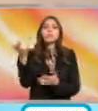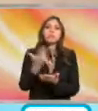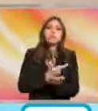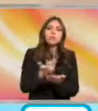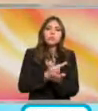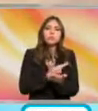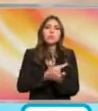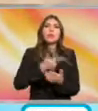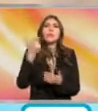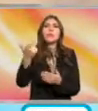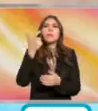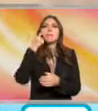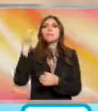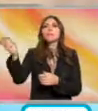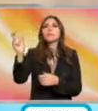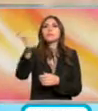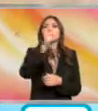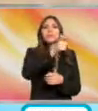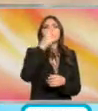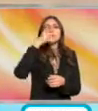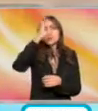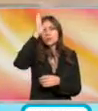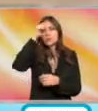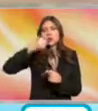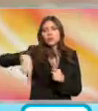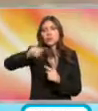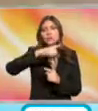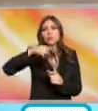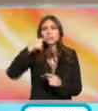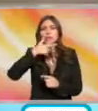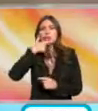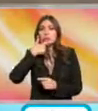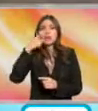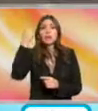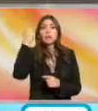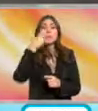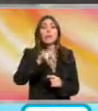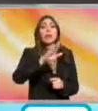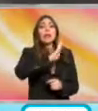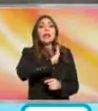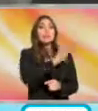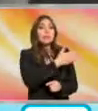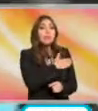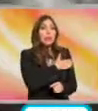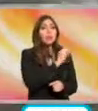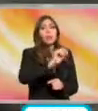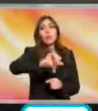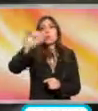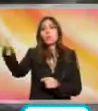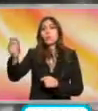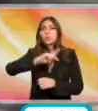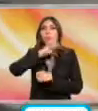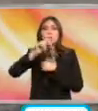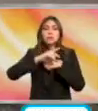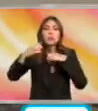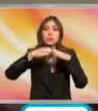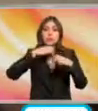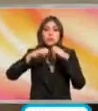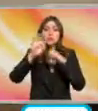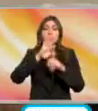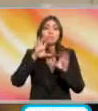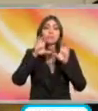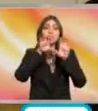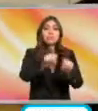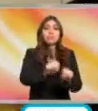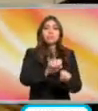les dabas la parte que les tocaba para la corona inglesa, pero de ahí a que si España o los países rivales te detenían, pues